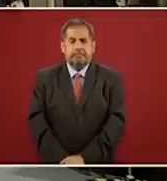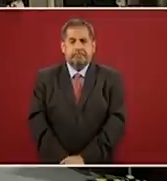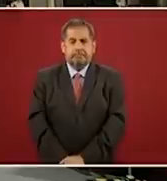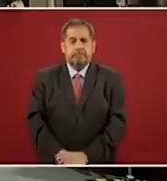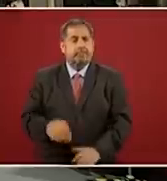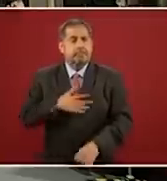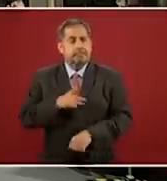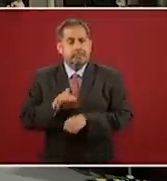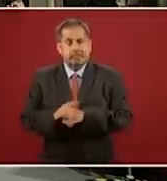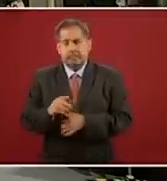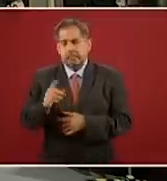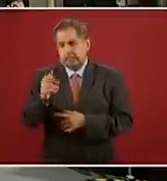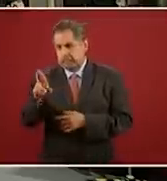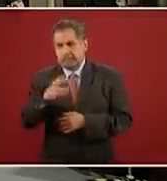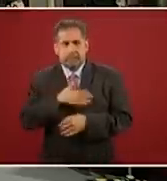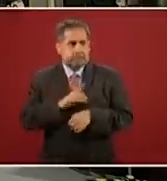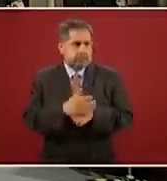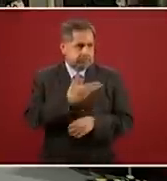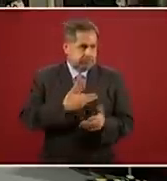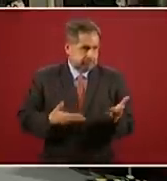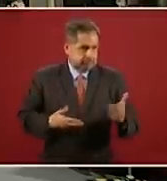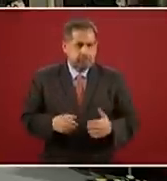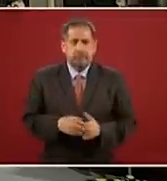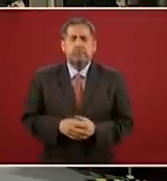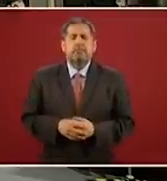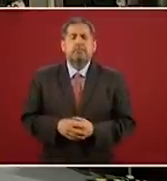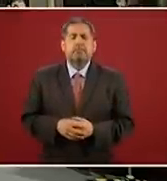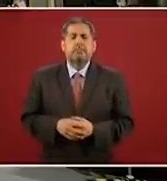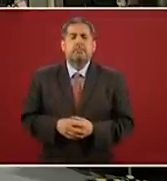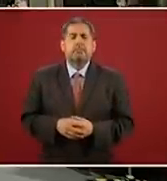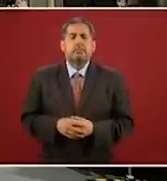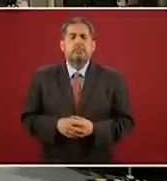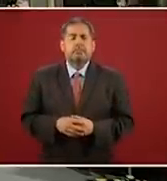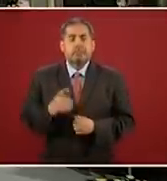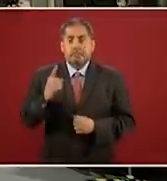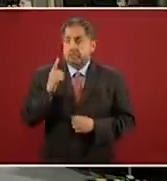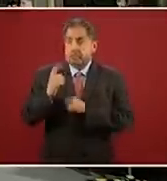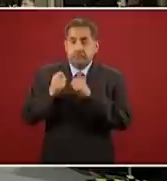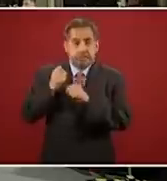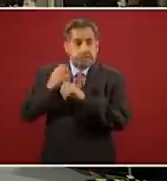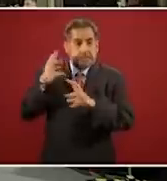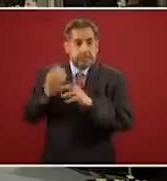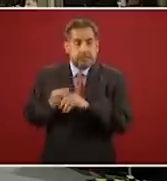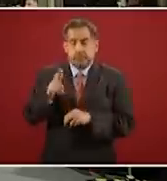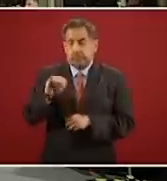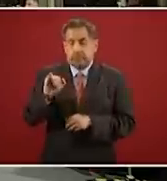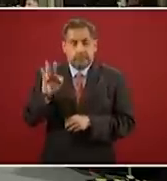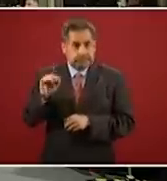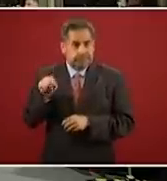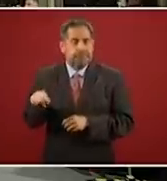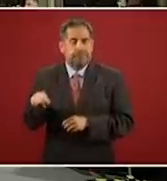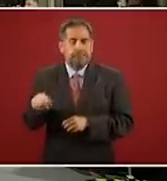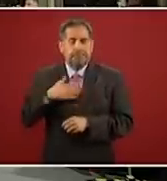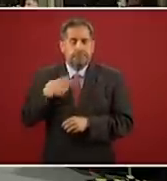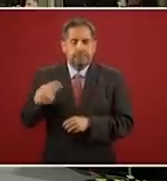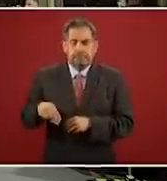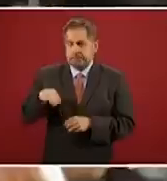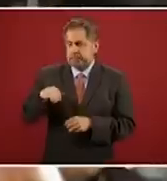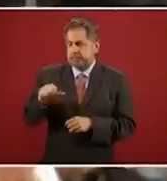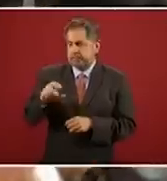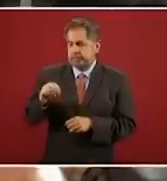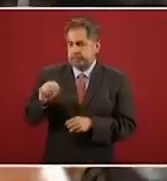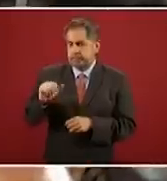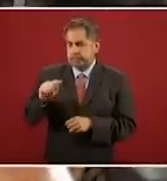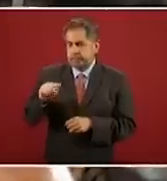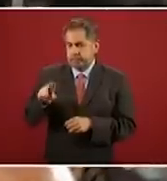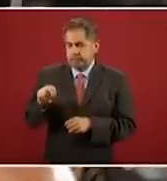Buenos días, doctor. Buenos días, presidente. A un año de entrar en acciones de la Unidad de Inteligencia Financiera, soy Marco Antonio Olvera, del diario Bajo